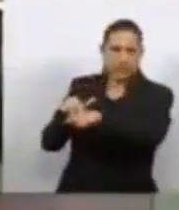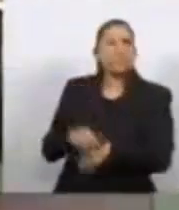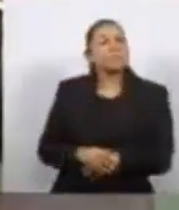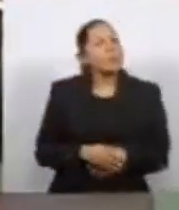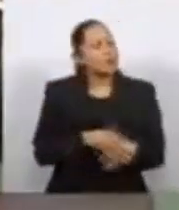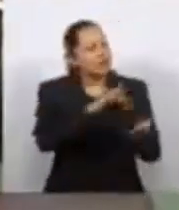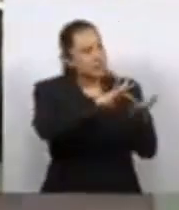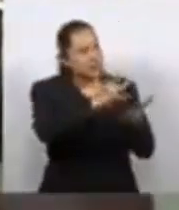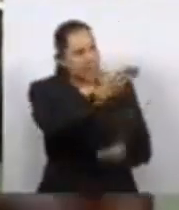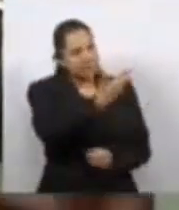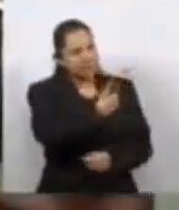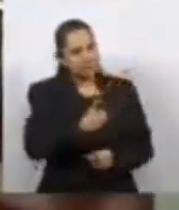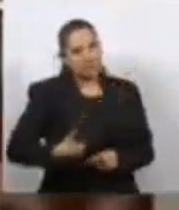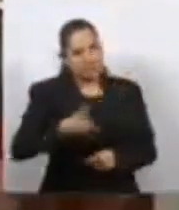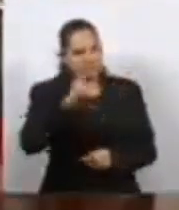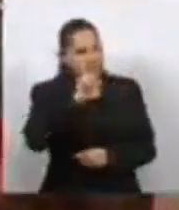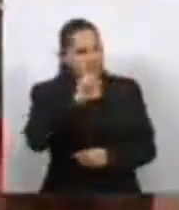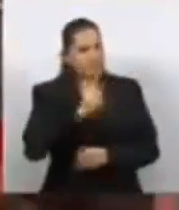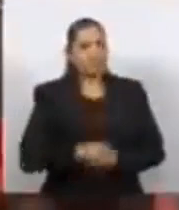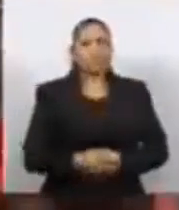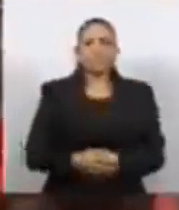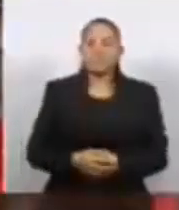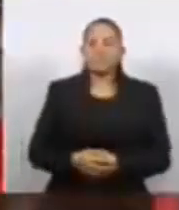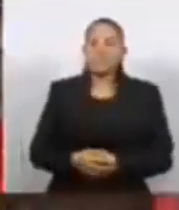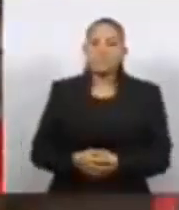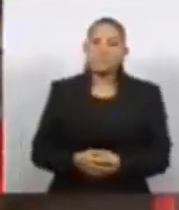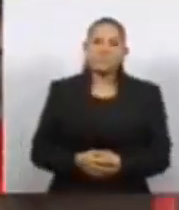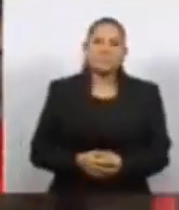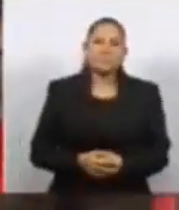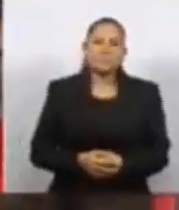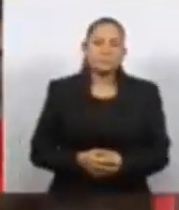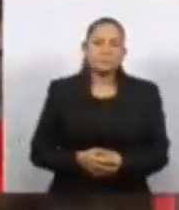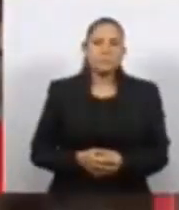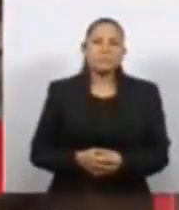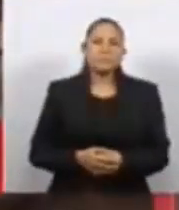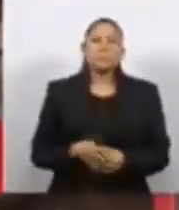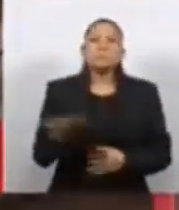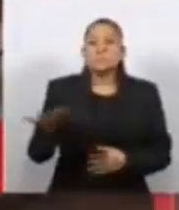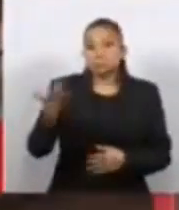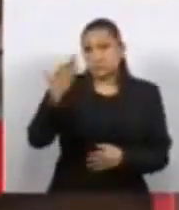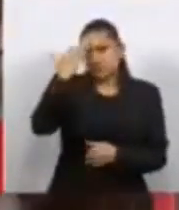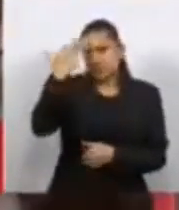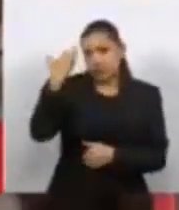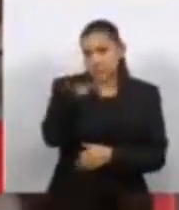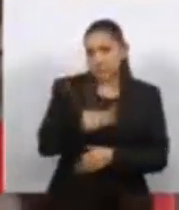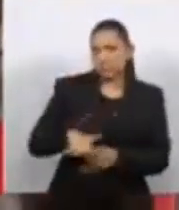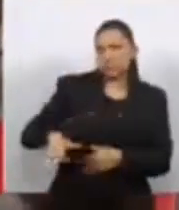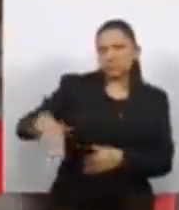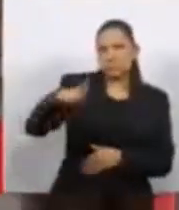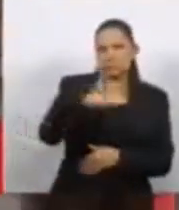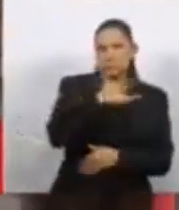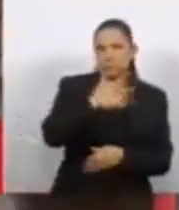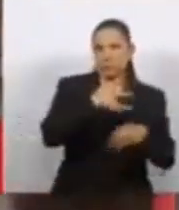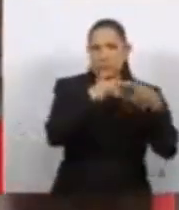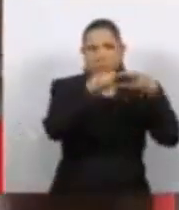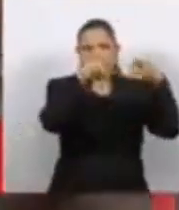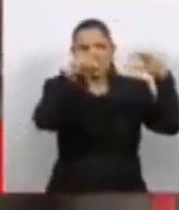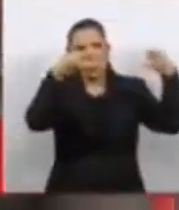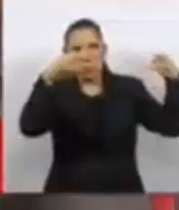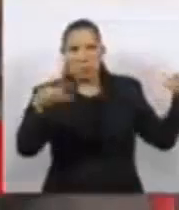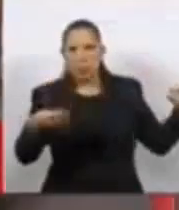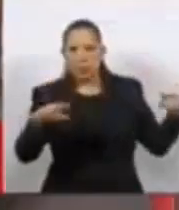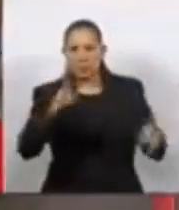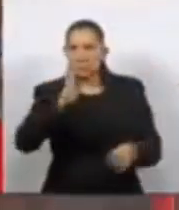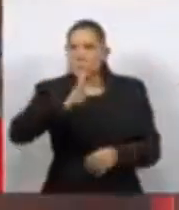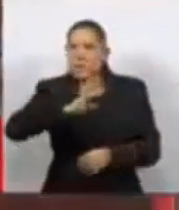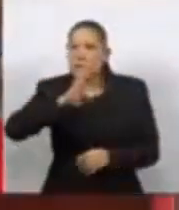presidenta. Nadie recogió mejor ese sentimiento de agravio histórico que el hoy